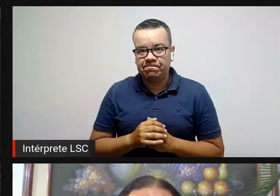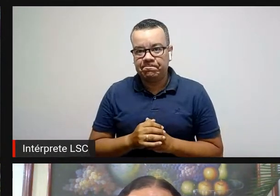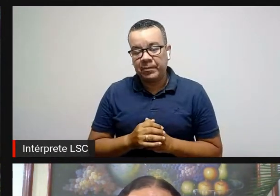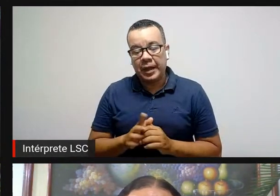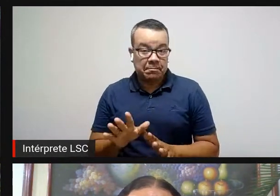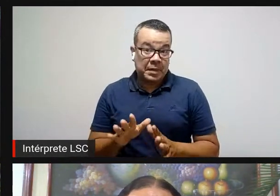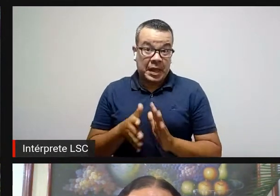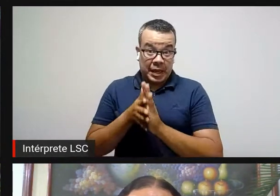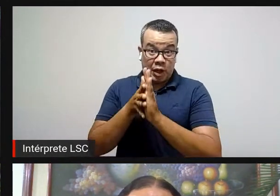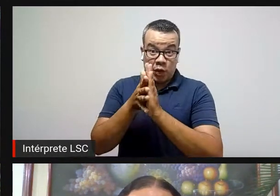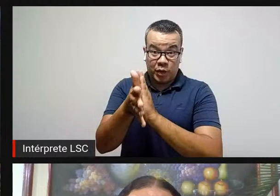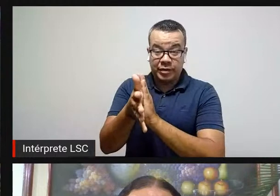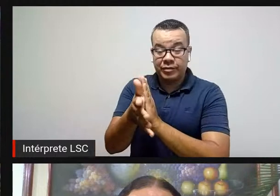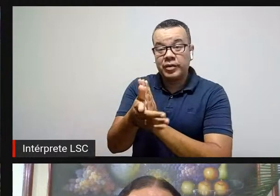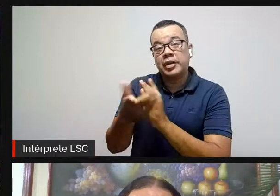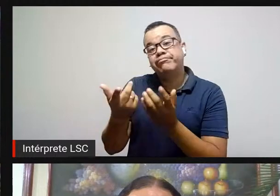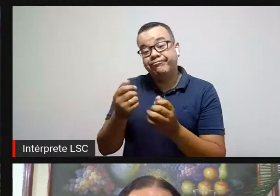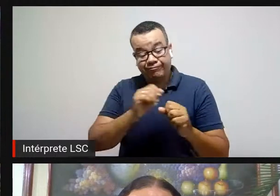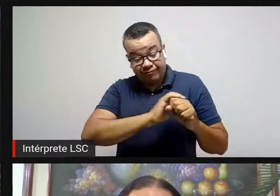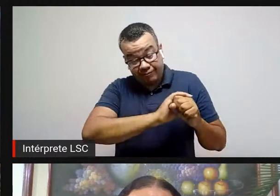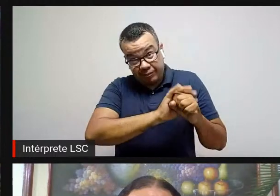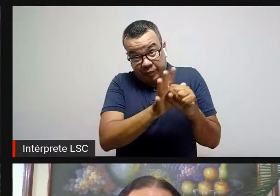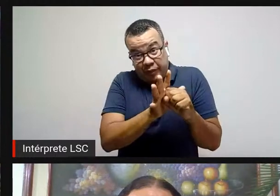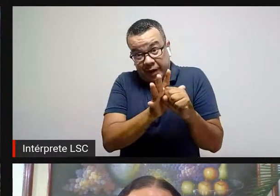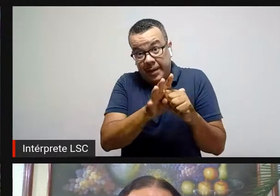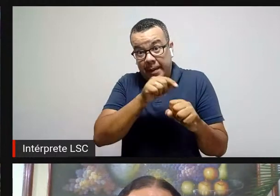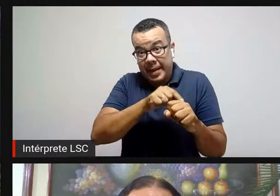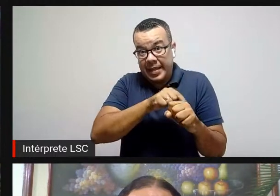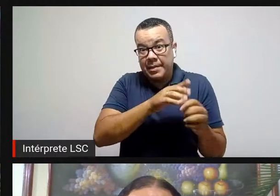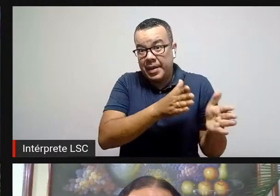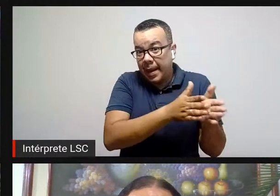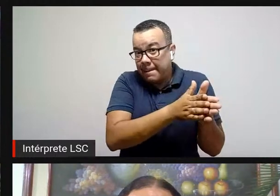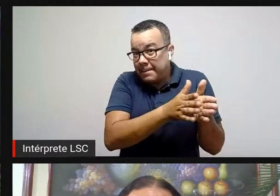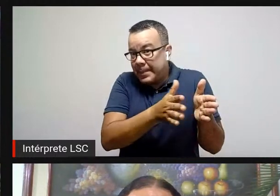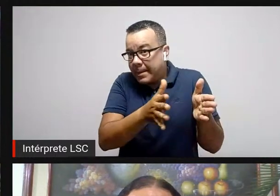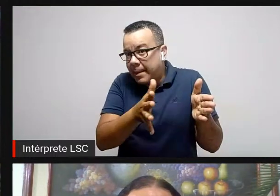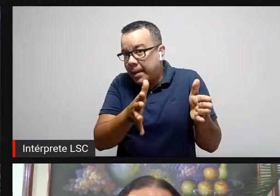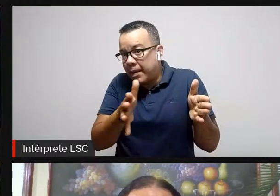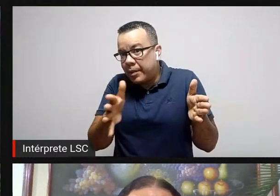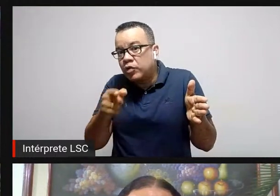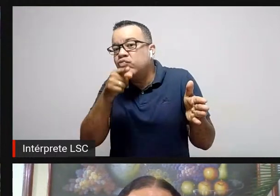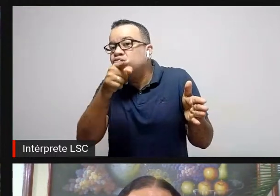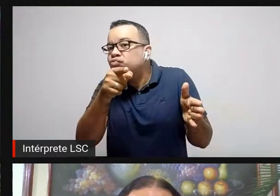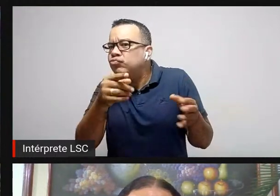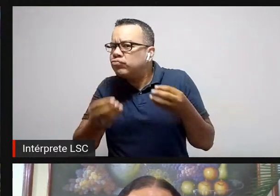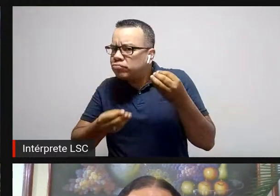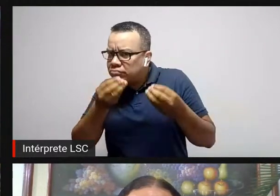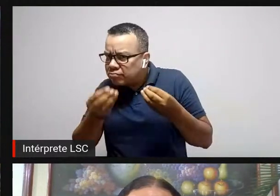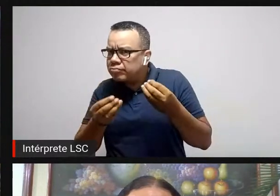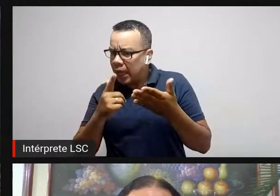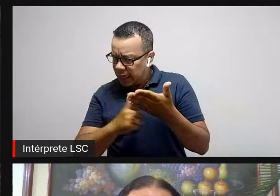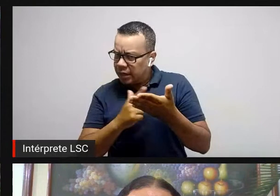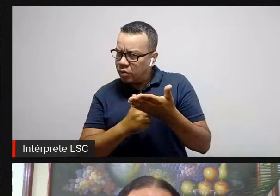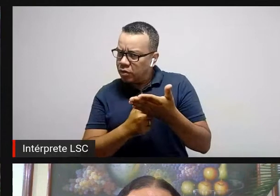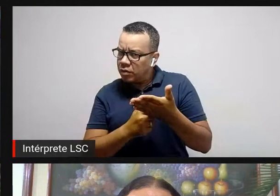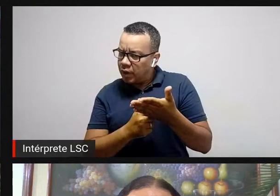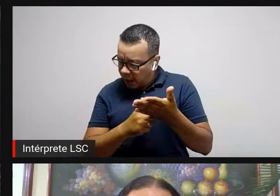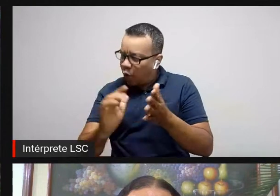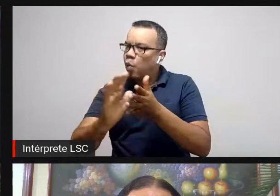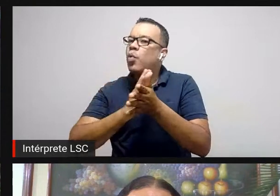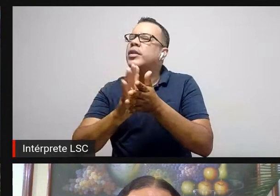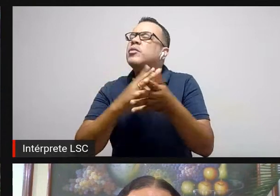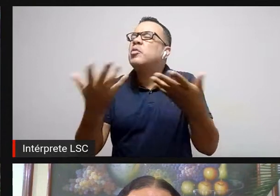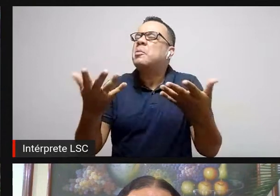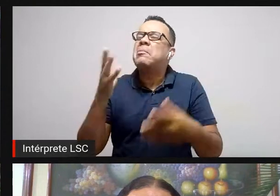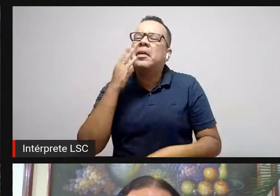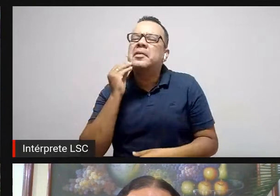convocatoria Cultura en Casa de la ciudad de Pereira, editaste un libro, ¿no? Cuéntanos un poco cómo fue esa experiencia y vas